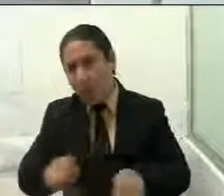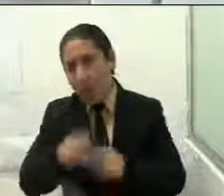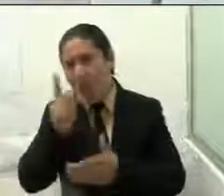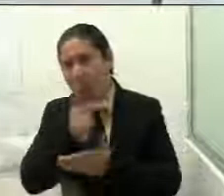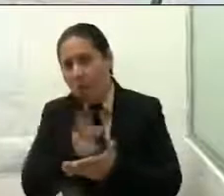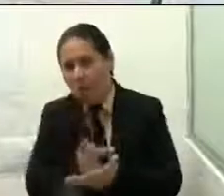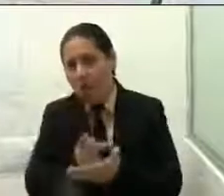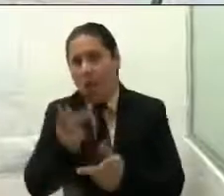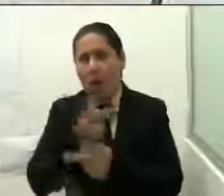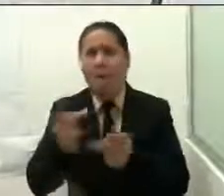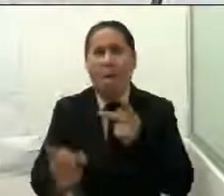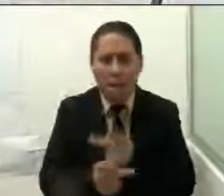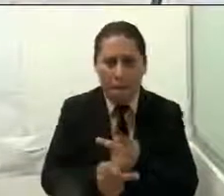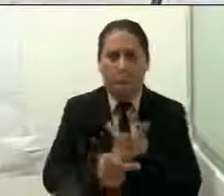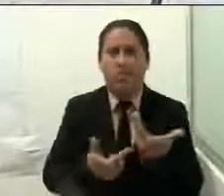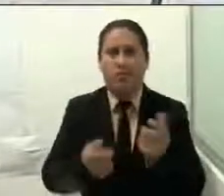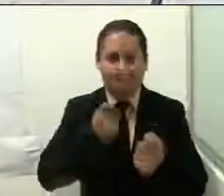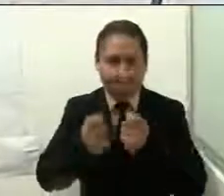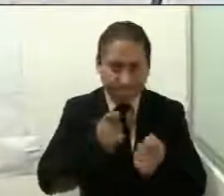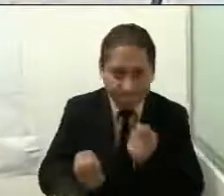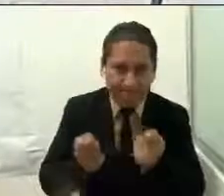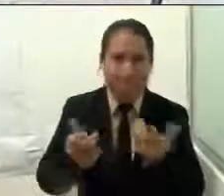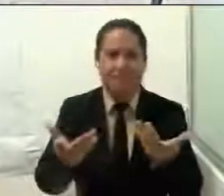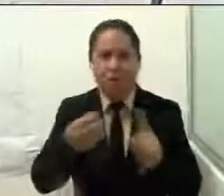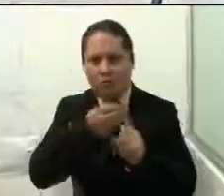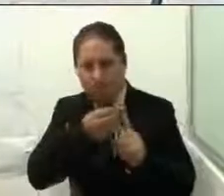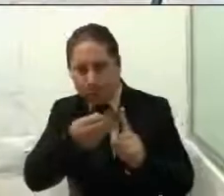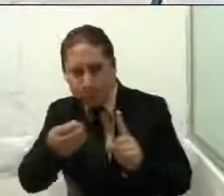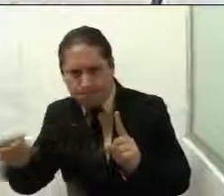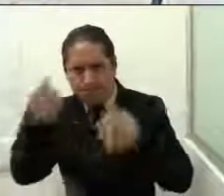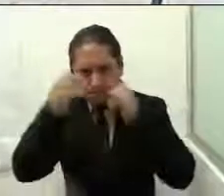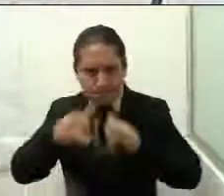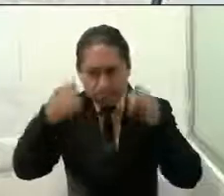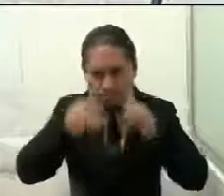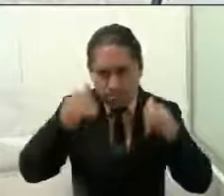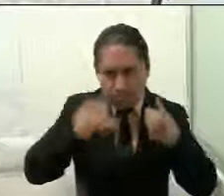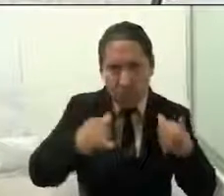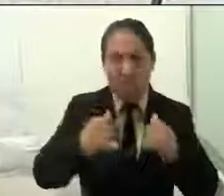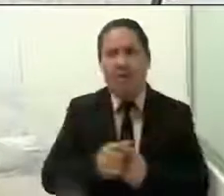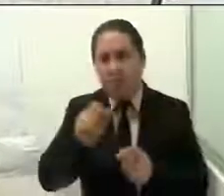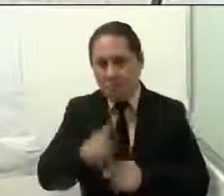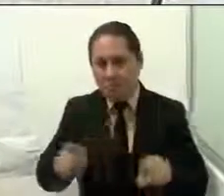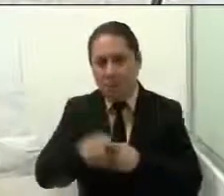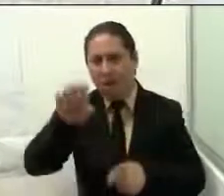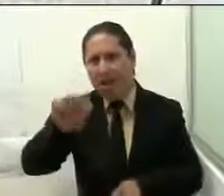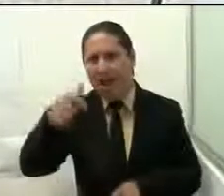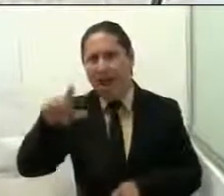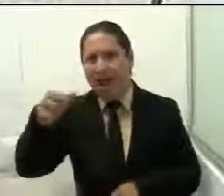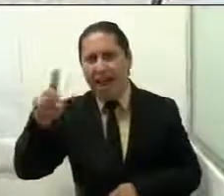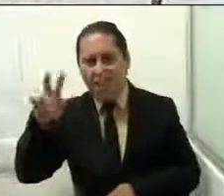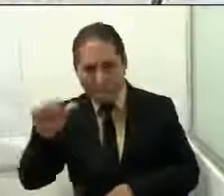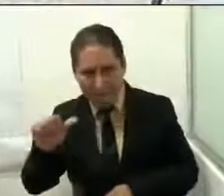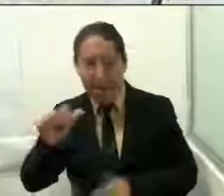producción pecuaria sustentable y ordenamiento ganadero y apícola de sagarpa en